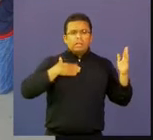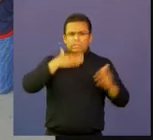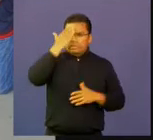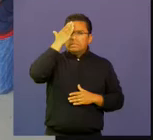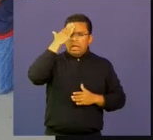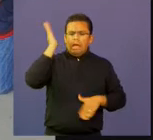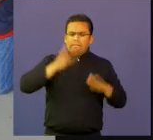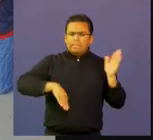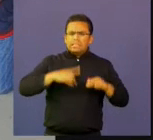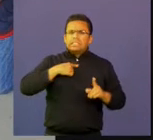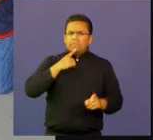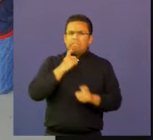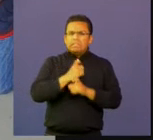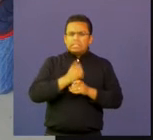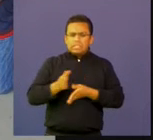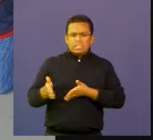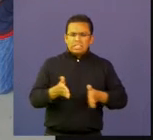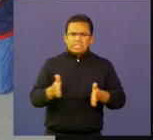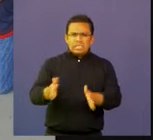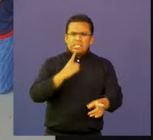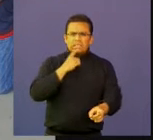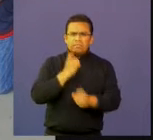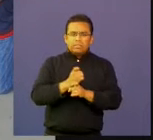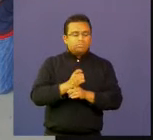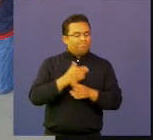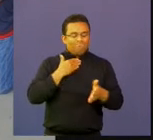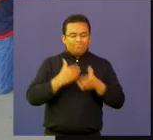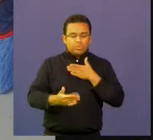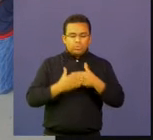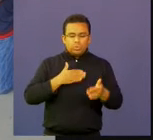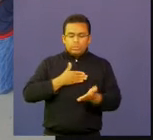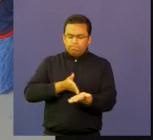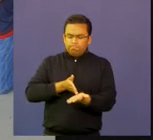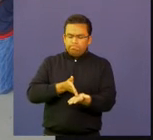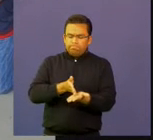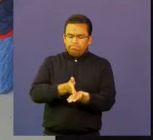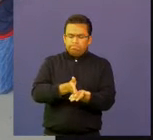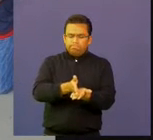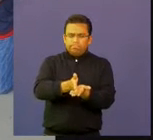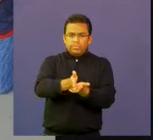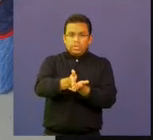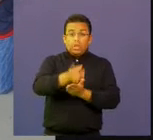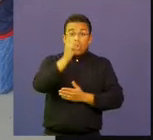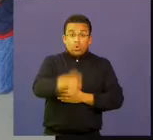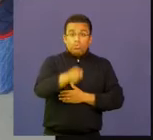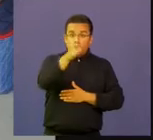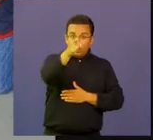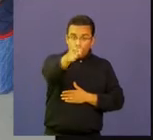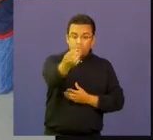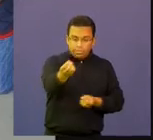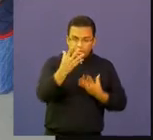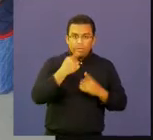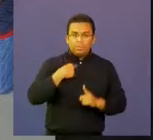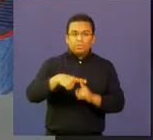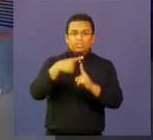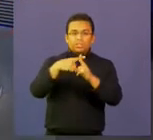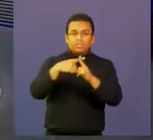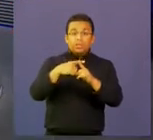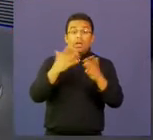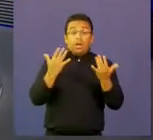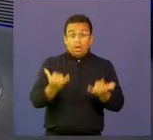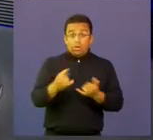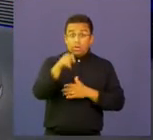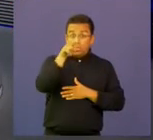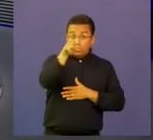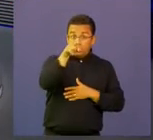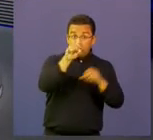difícil. Nosotros creemos que este es el camino correcto y lo vamos a seguir haciendo. Porque ustedes nos inspiran también. Y si ustedes lo hacen en sus aulas con